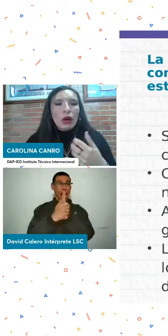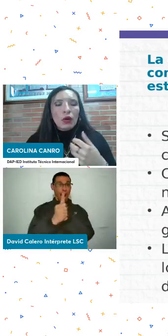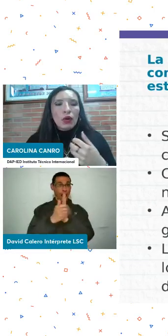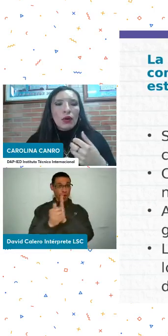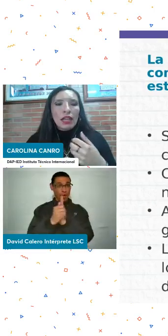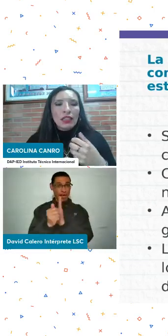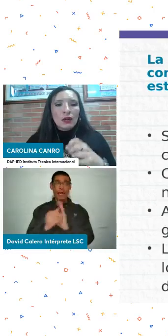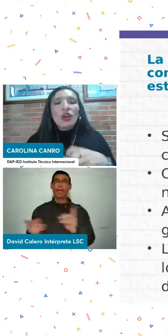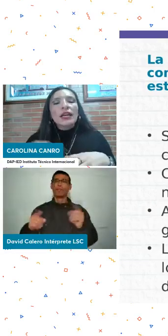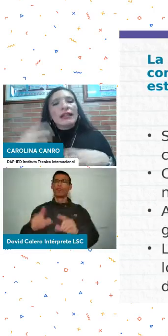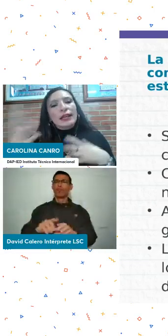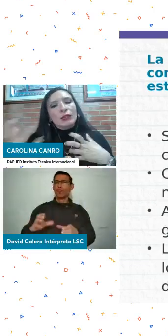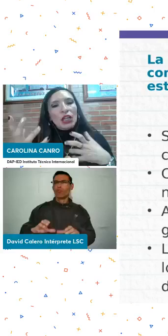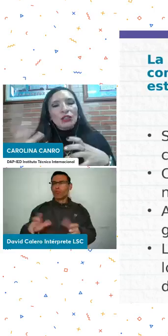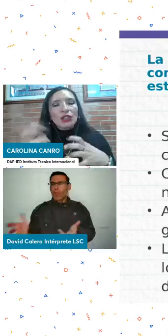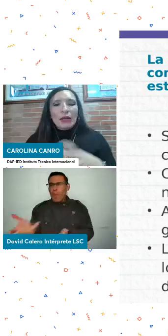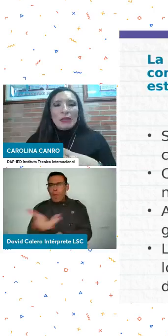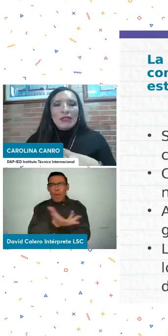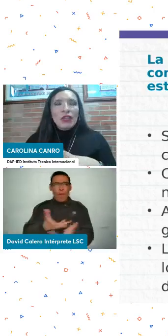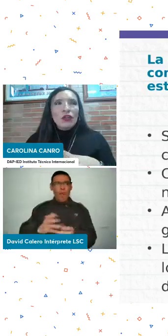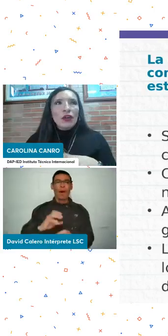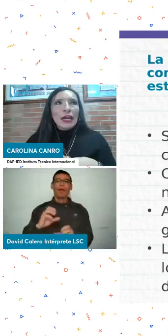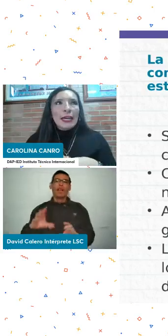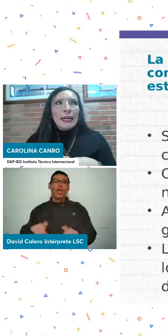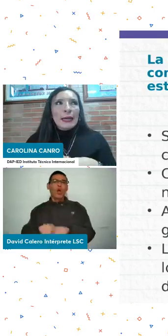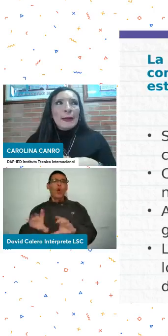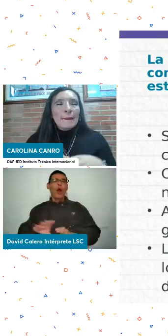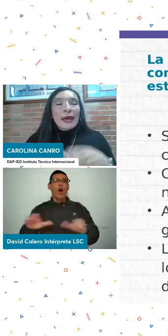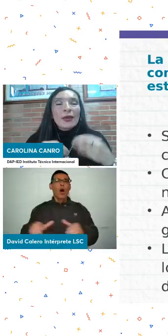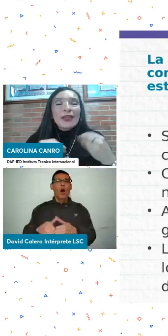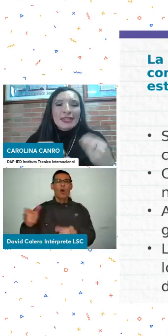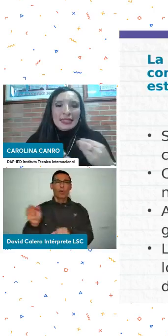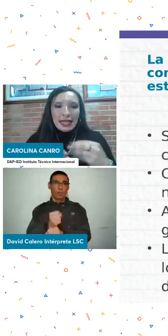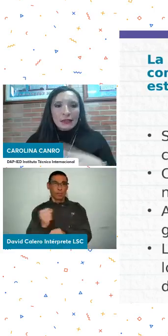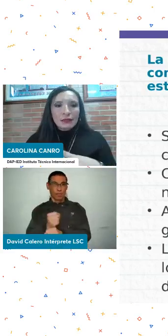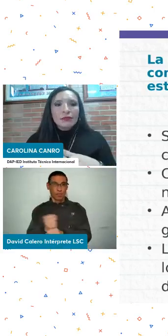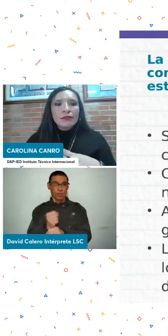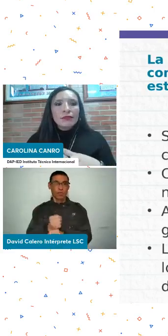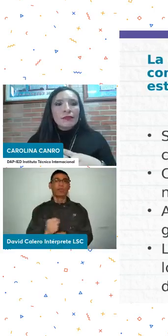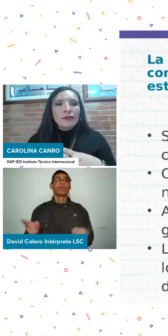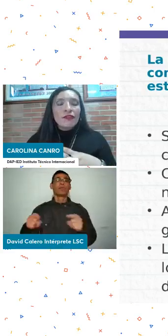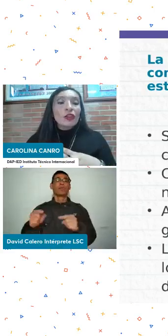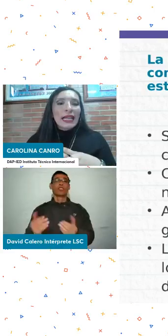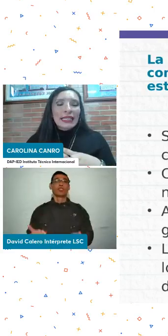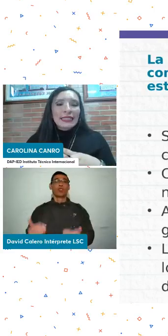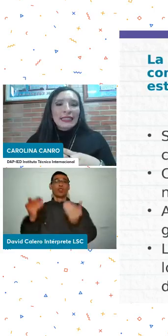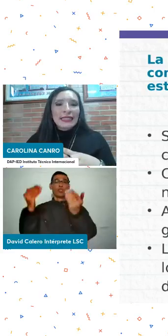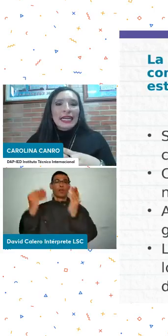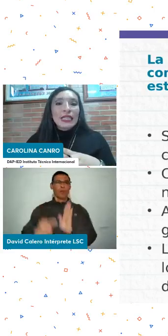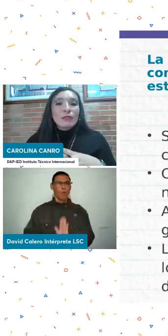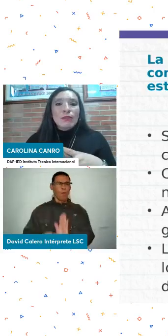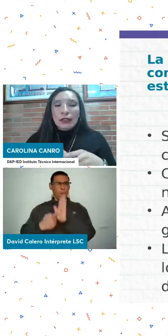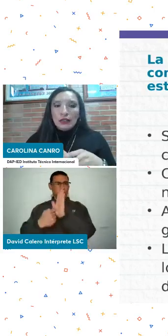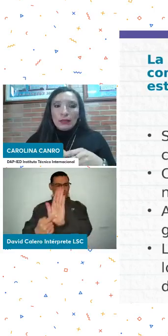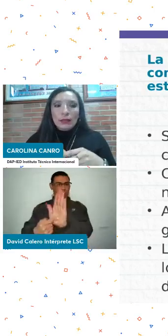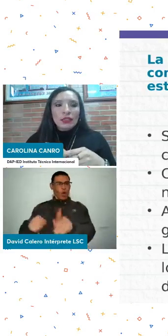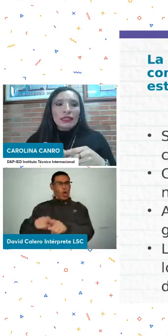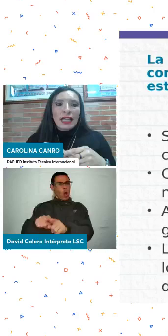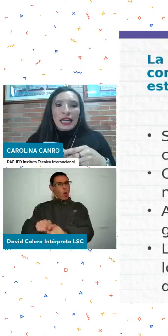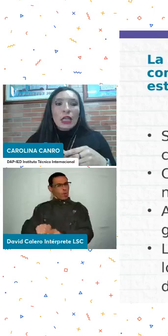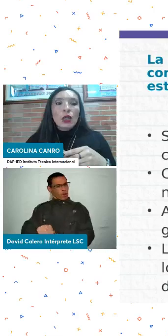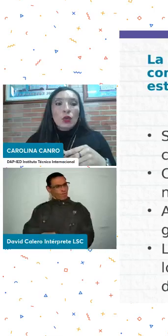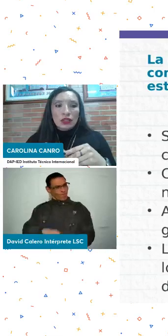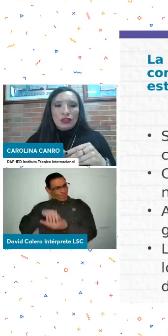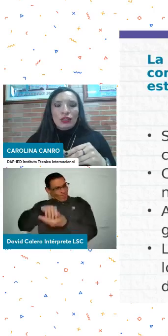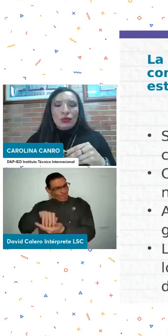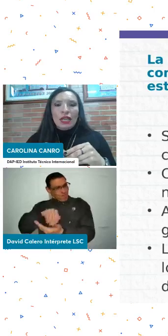su trabajo colaborativo, digamos que nos ha permitido evidenciar fortalezas y aspectos a